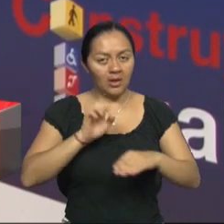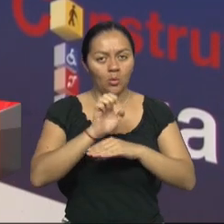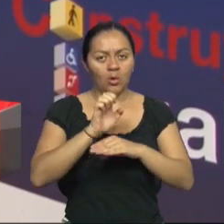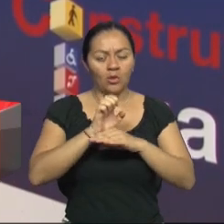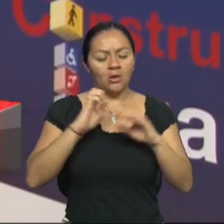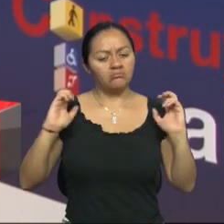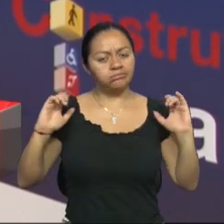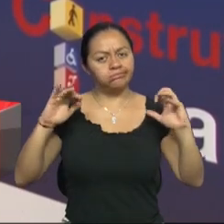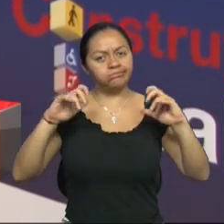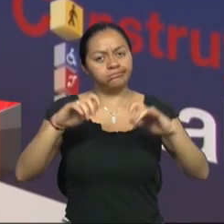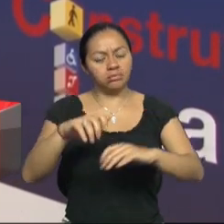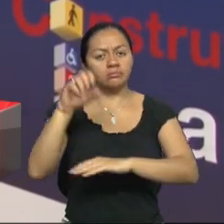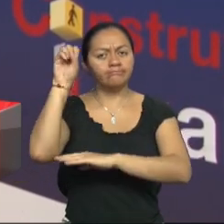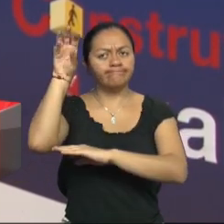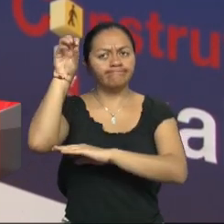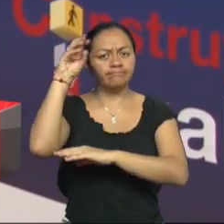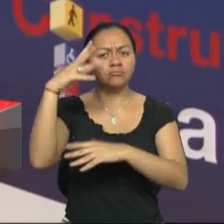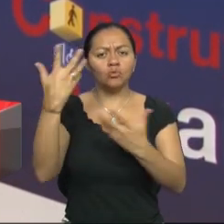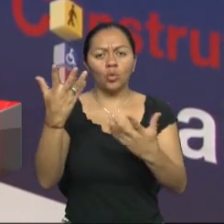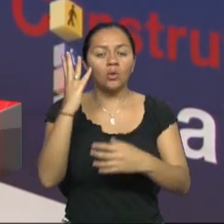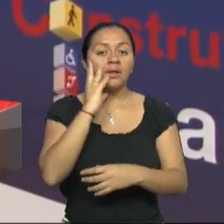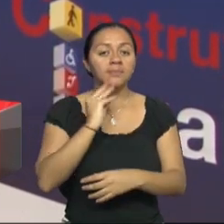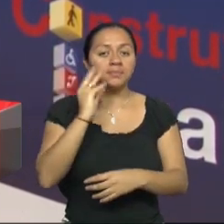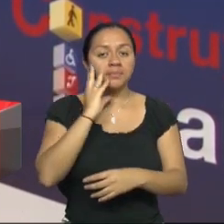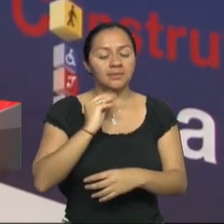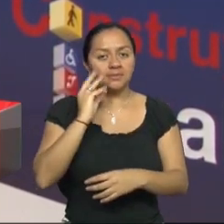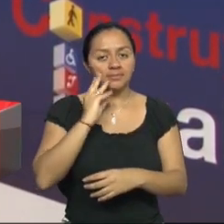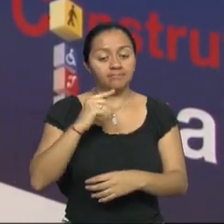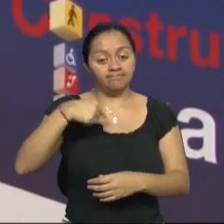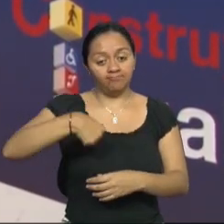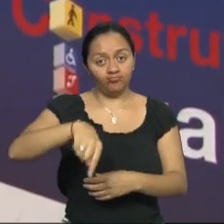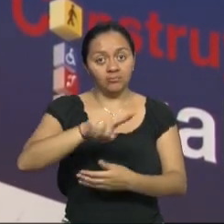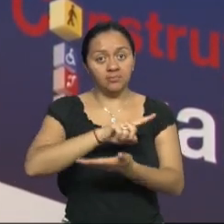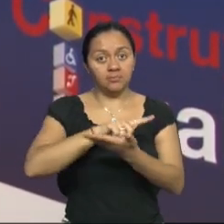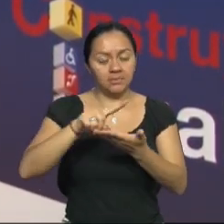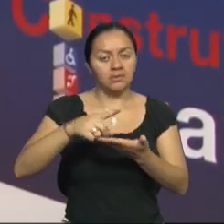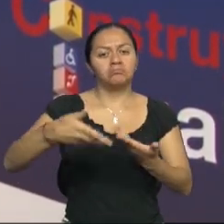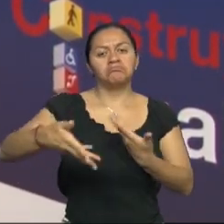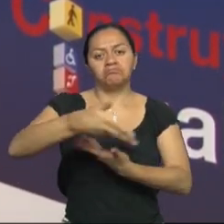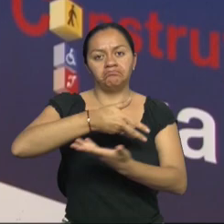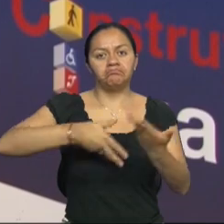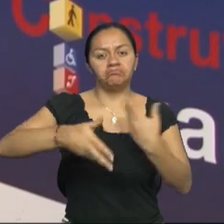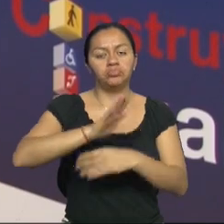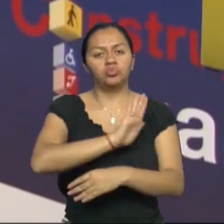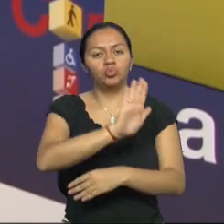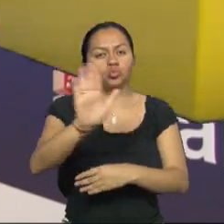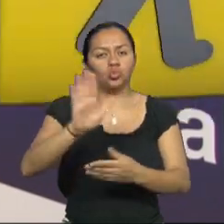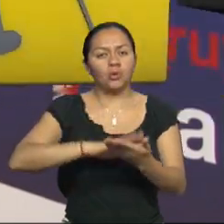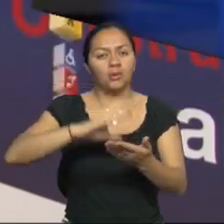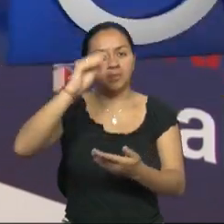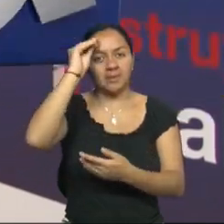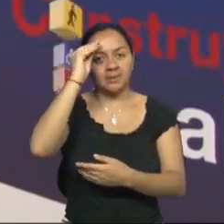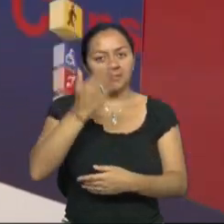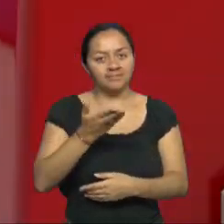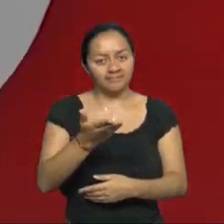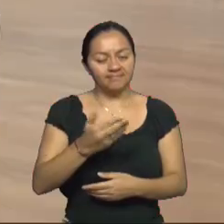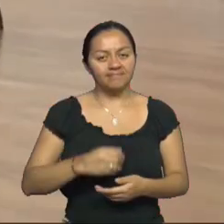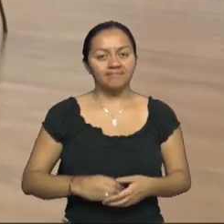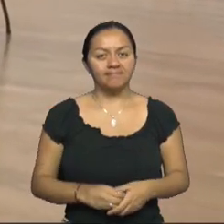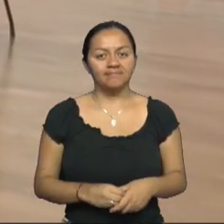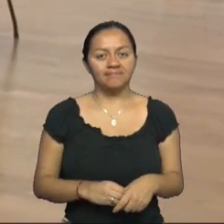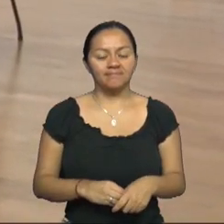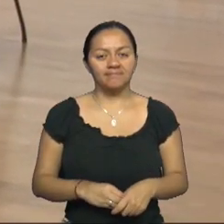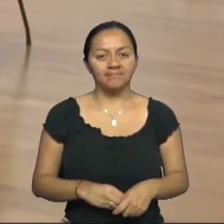grandes ponentes que nos comentaron sus experiencias. Esta semana queremos continuar compartiendo con ustedes los aprendizajes compartidos.